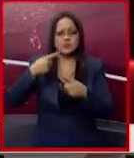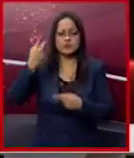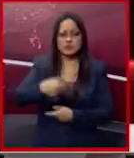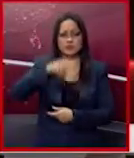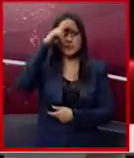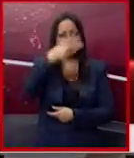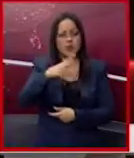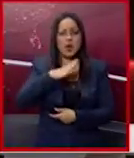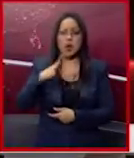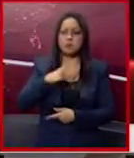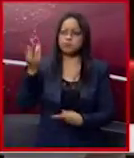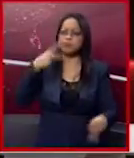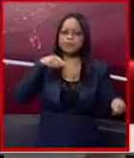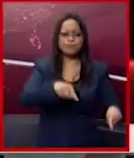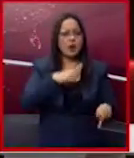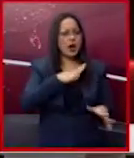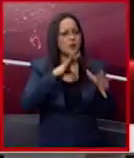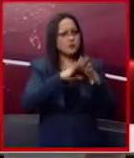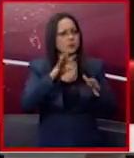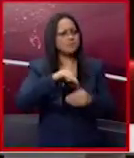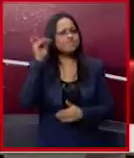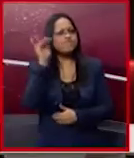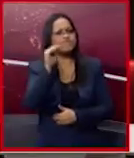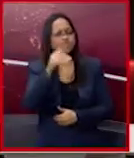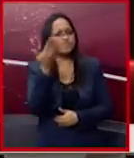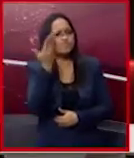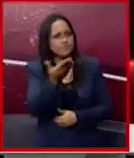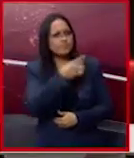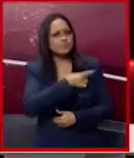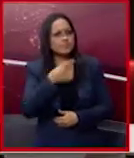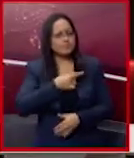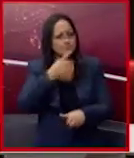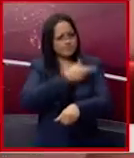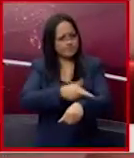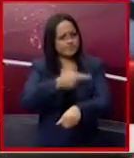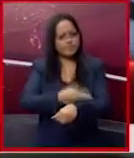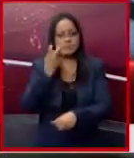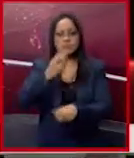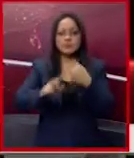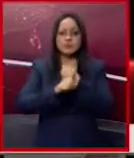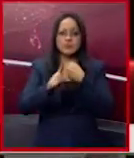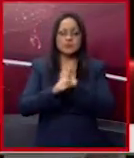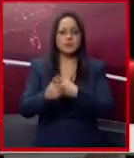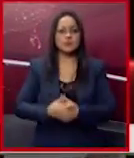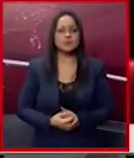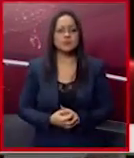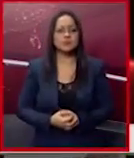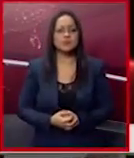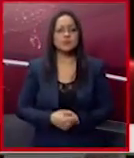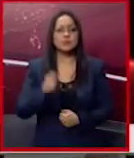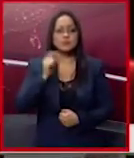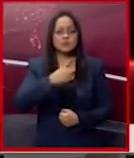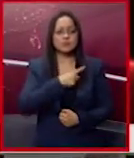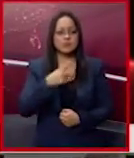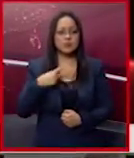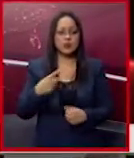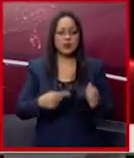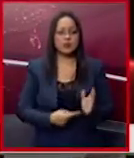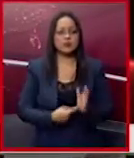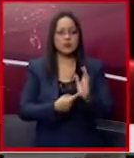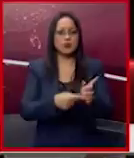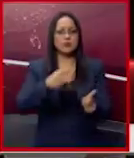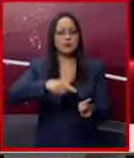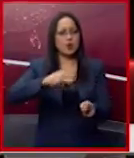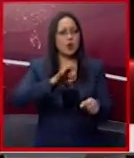México han venido manifestándose y exigiendo una solución. Se trata de respetar cualquier forma